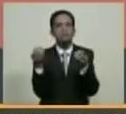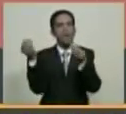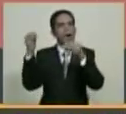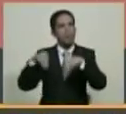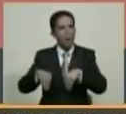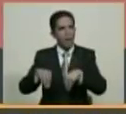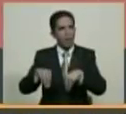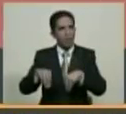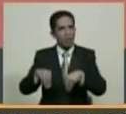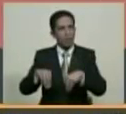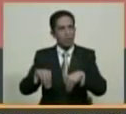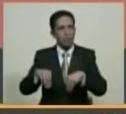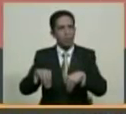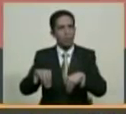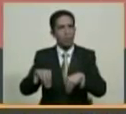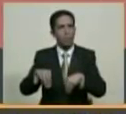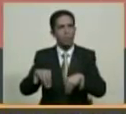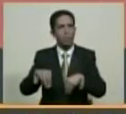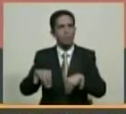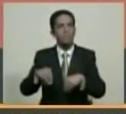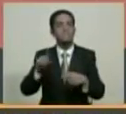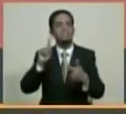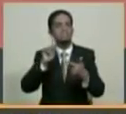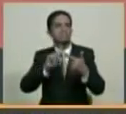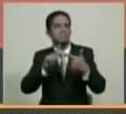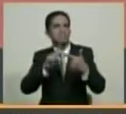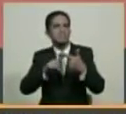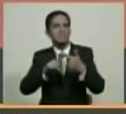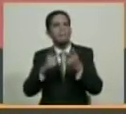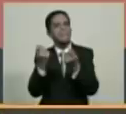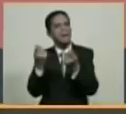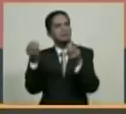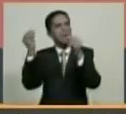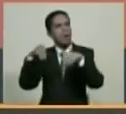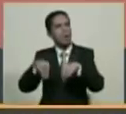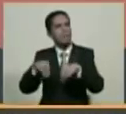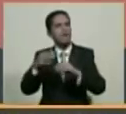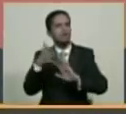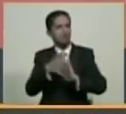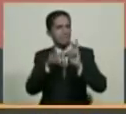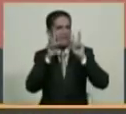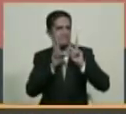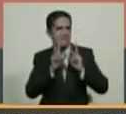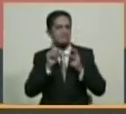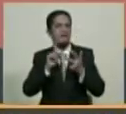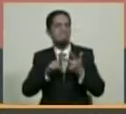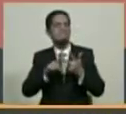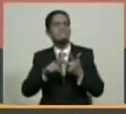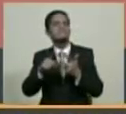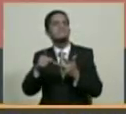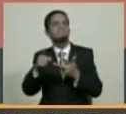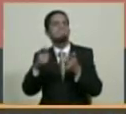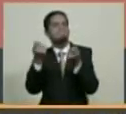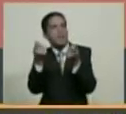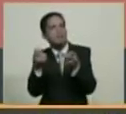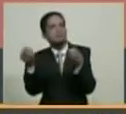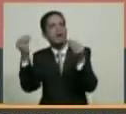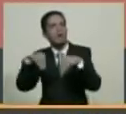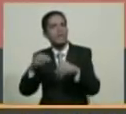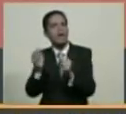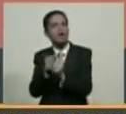hogar e higiene personal y los precios acordados de la agroindustria y